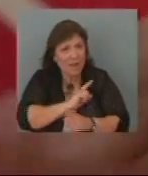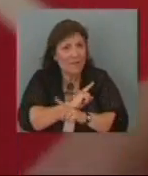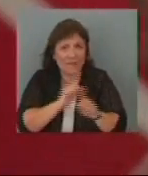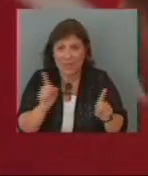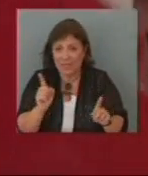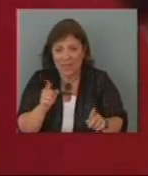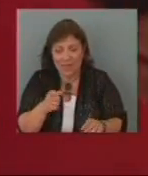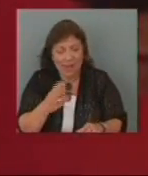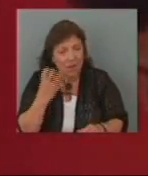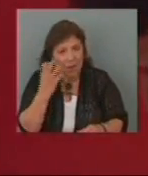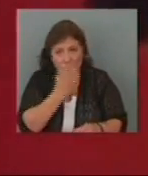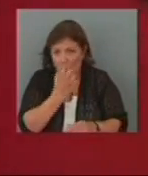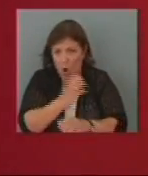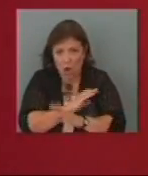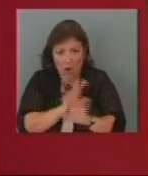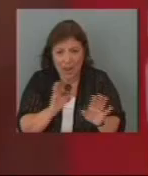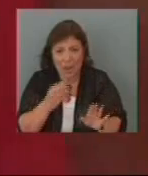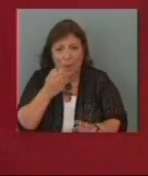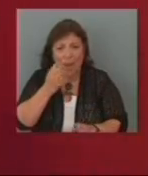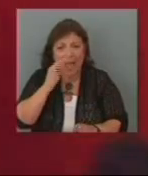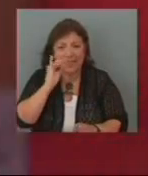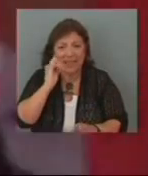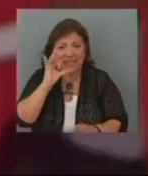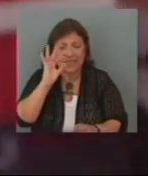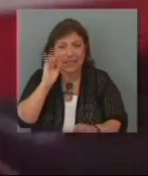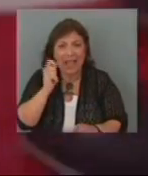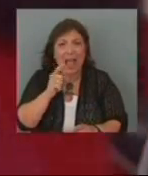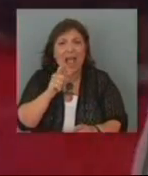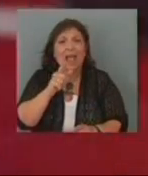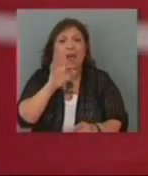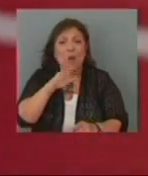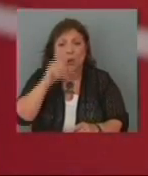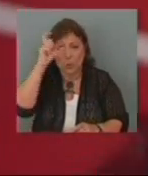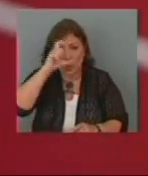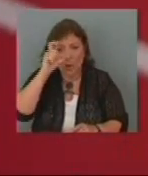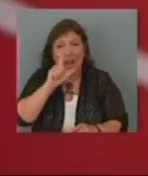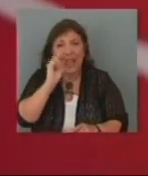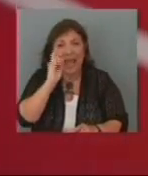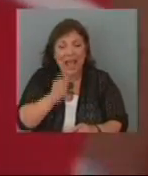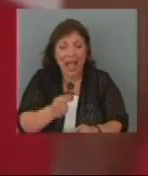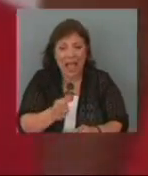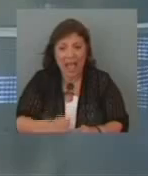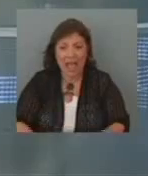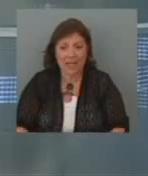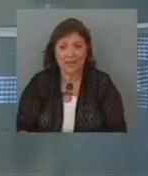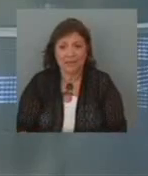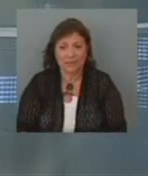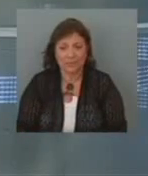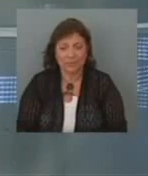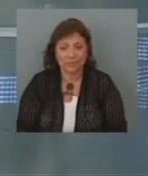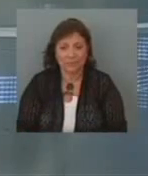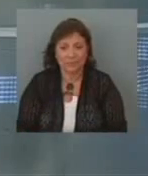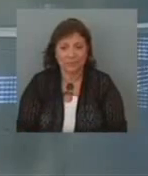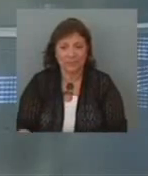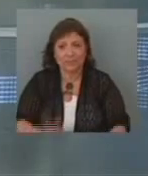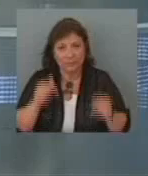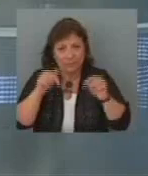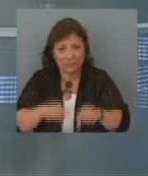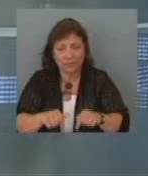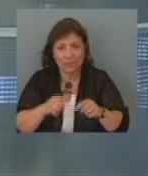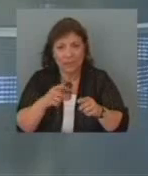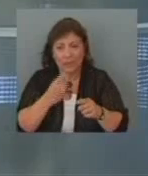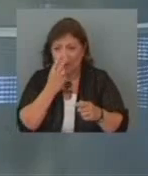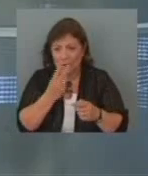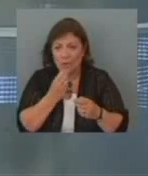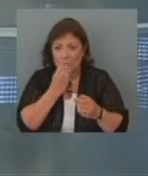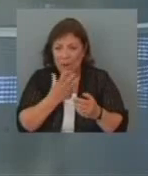más. Terrible lo que le pasó a Batista en la Liga Turca jugando por el Efes Pilsen. Bien, y hay una muy